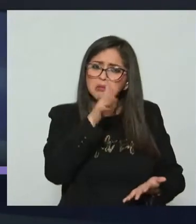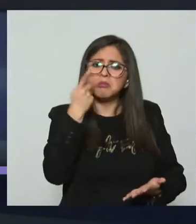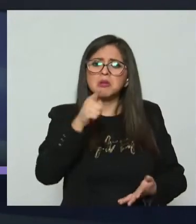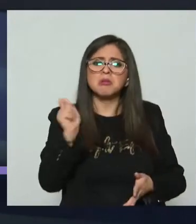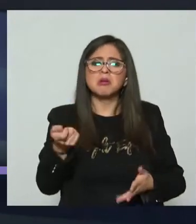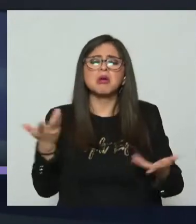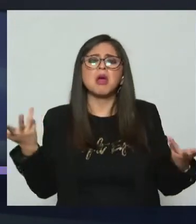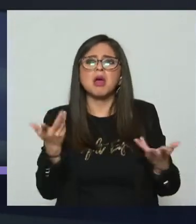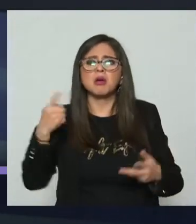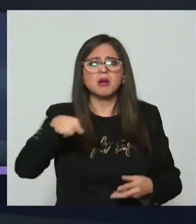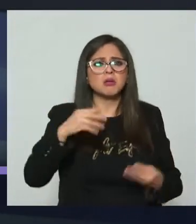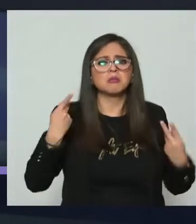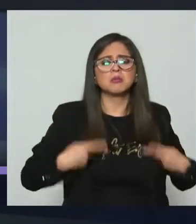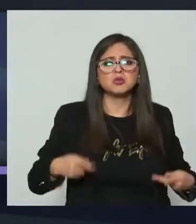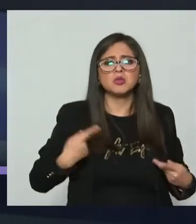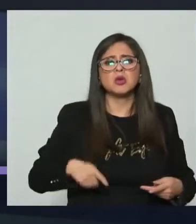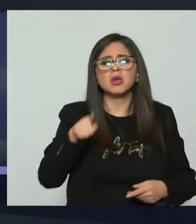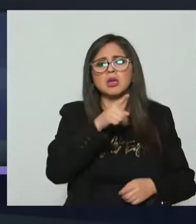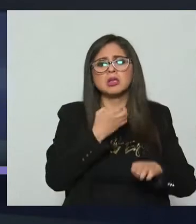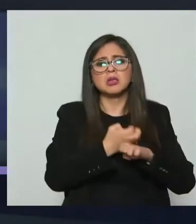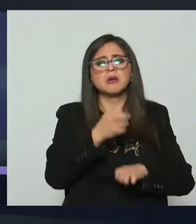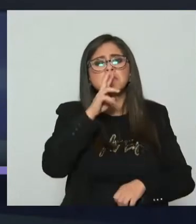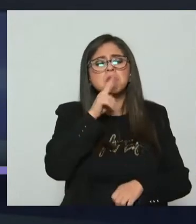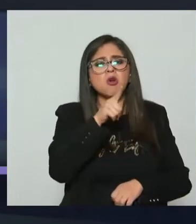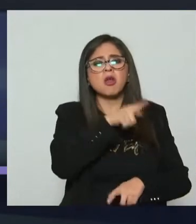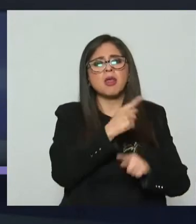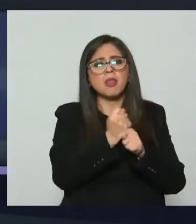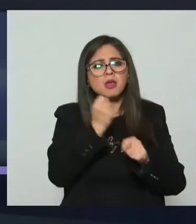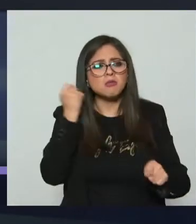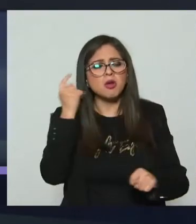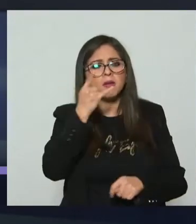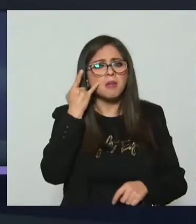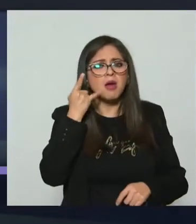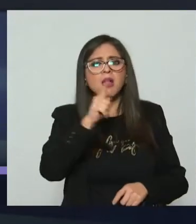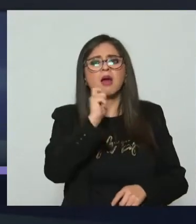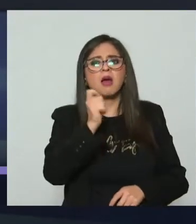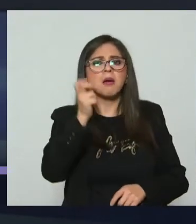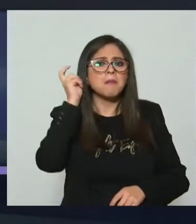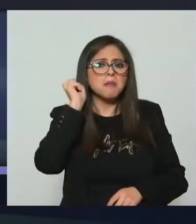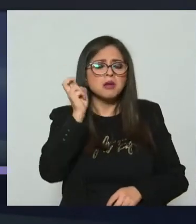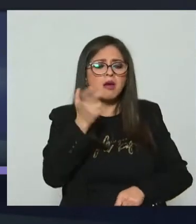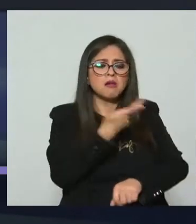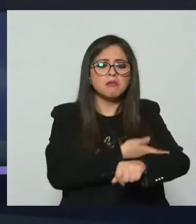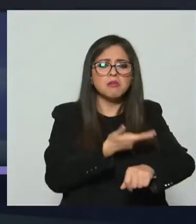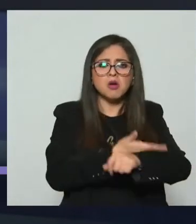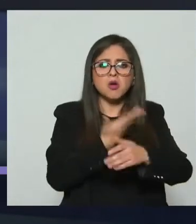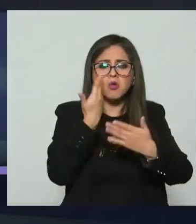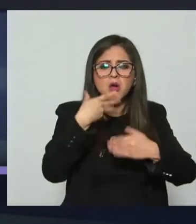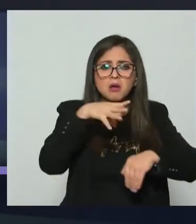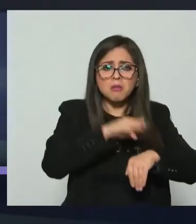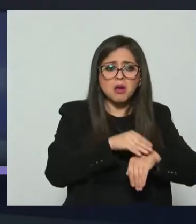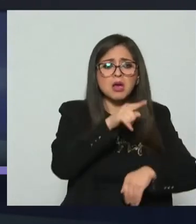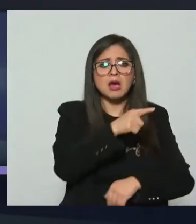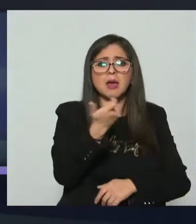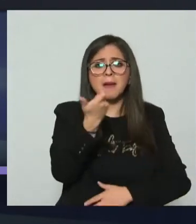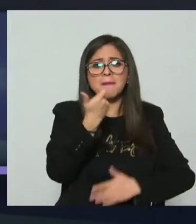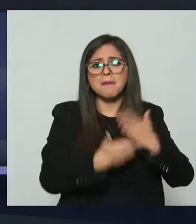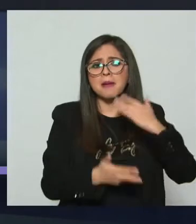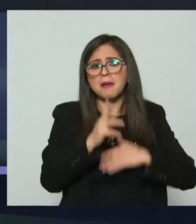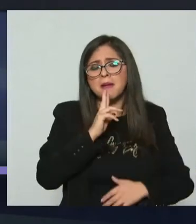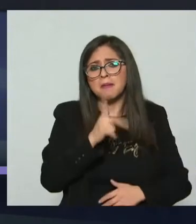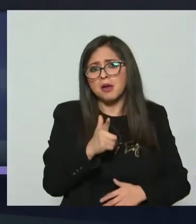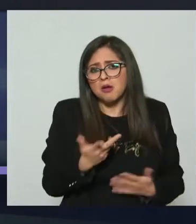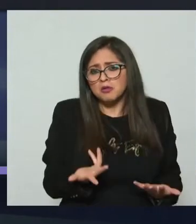empezar a tomar transporte público pirata, estas combis que no están reguladas y demás cosas, porque tienen mejores precios.